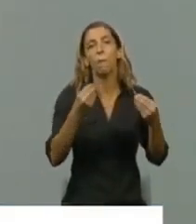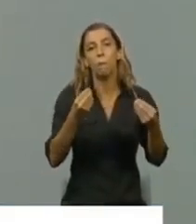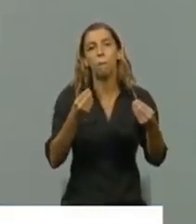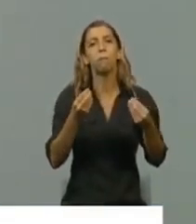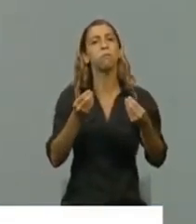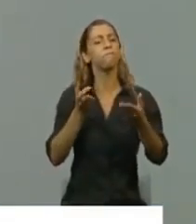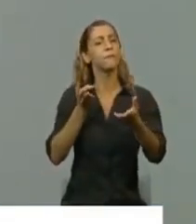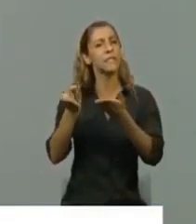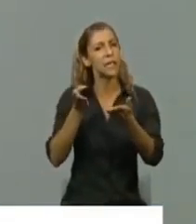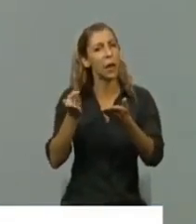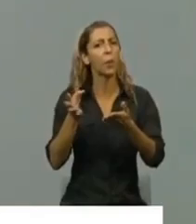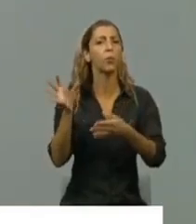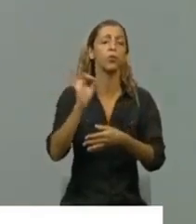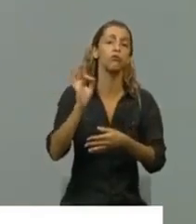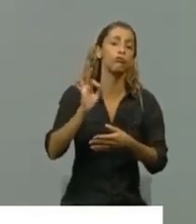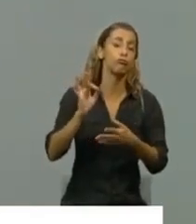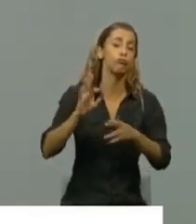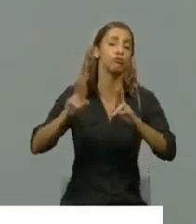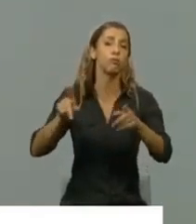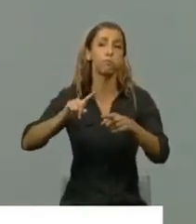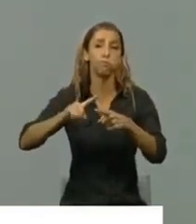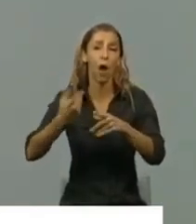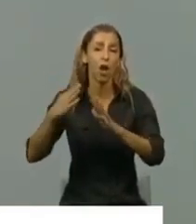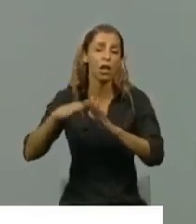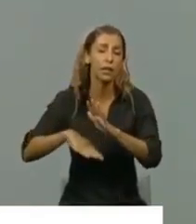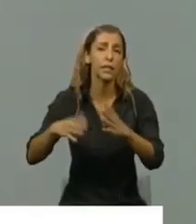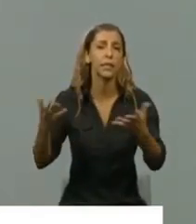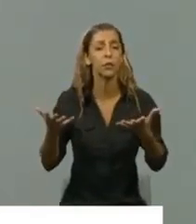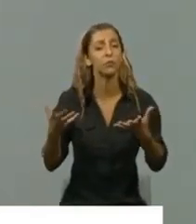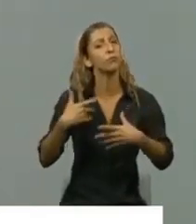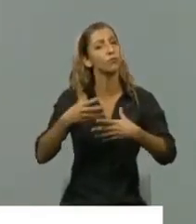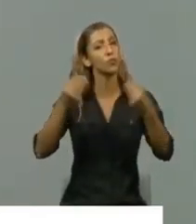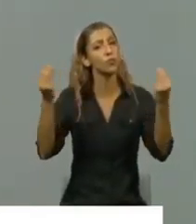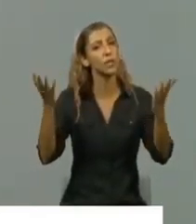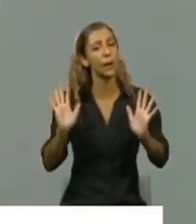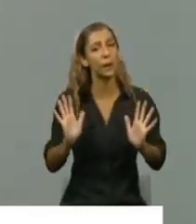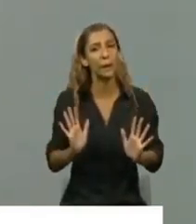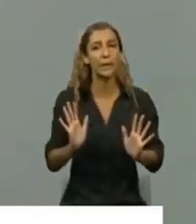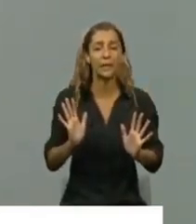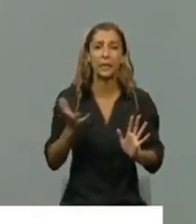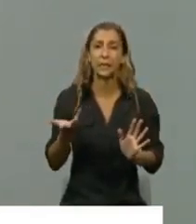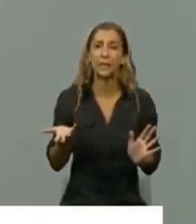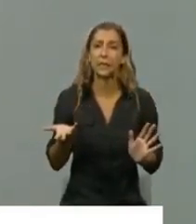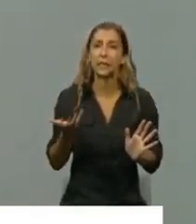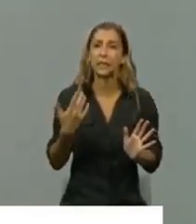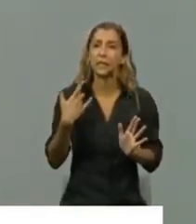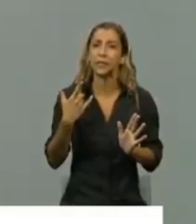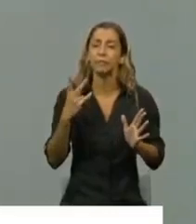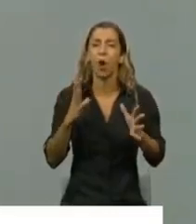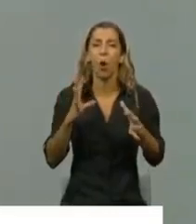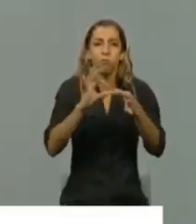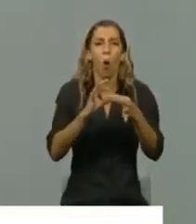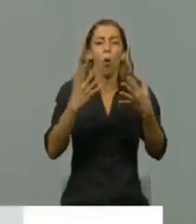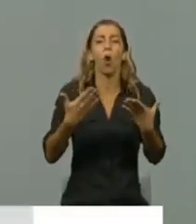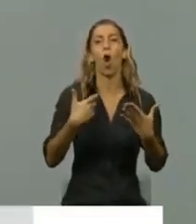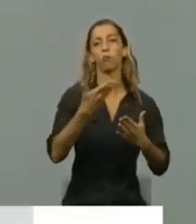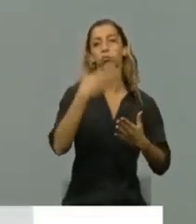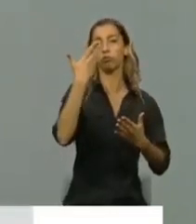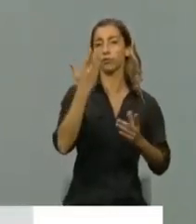muchas veces no concretan lo expresado en lo discursivo. El impuesto al valor agregado